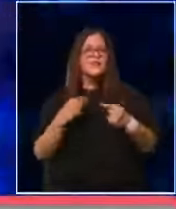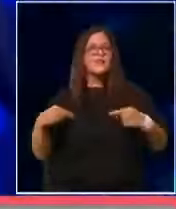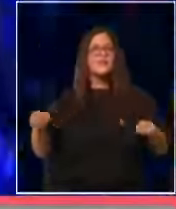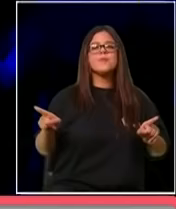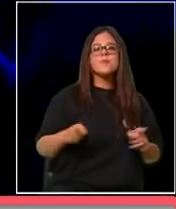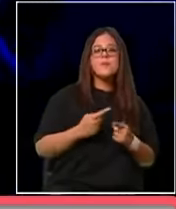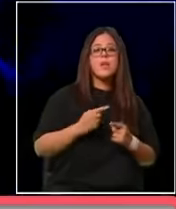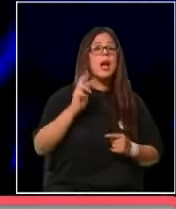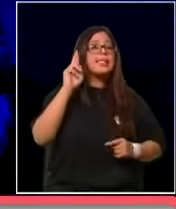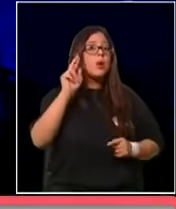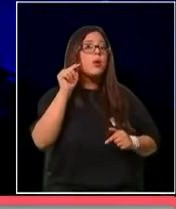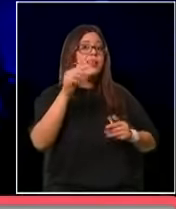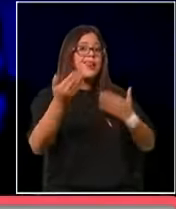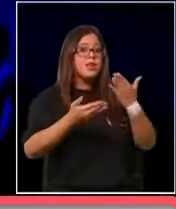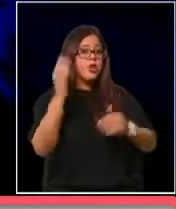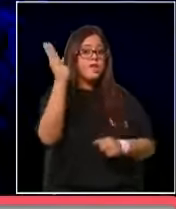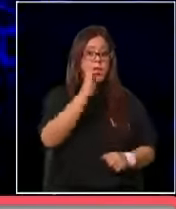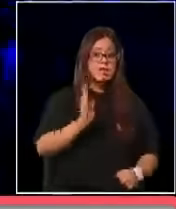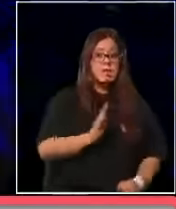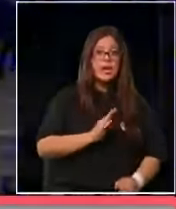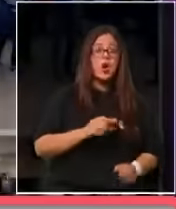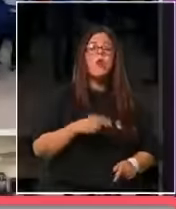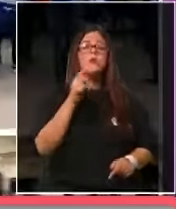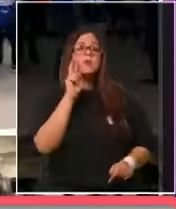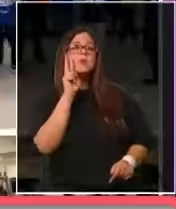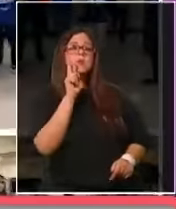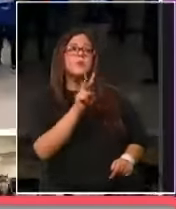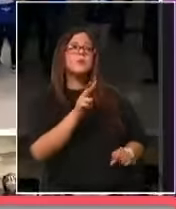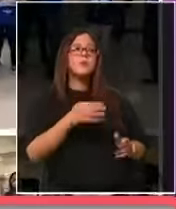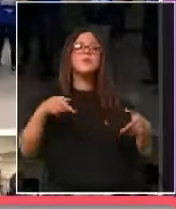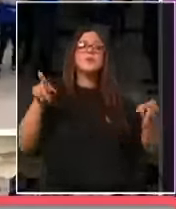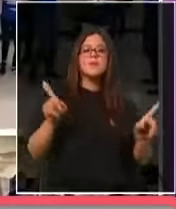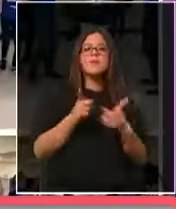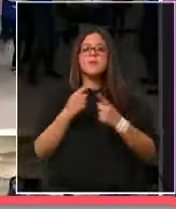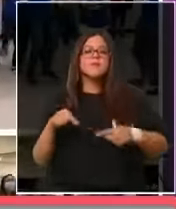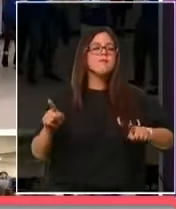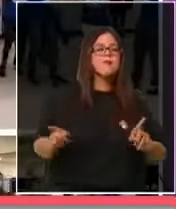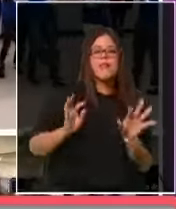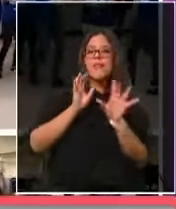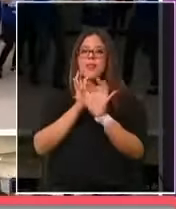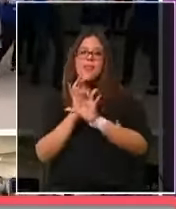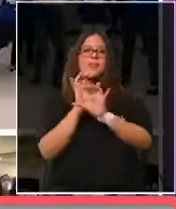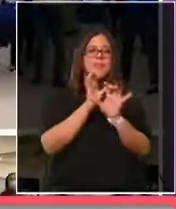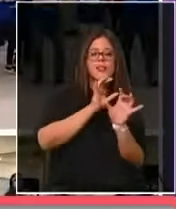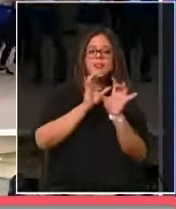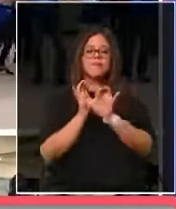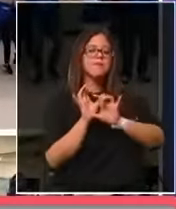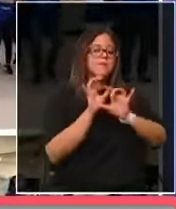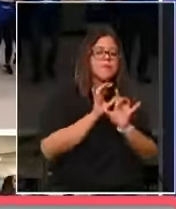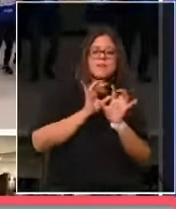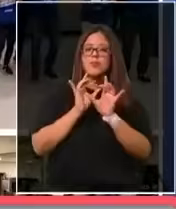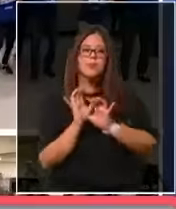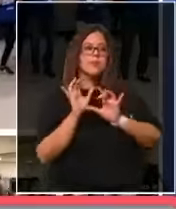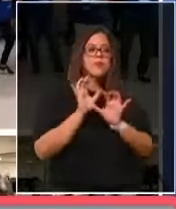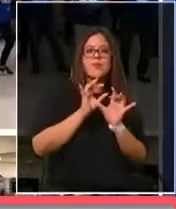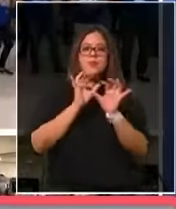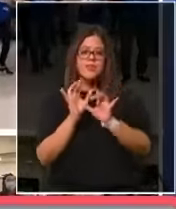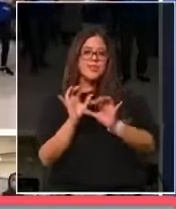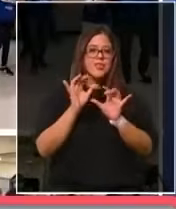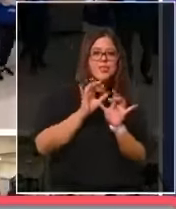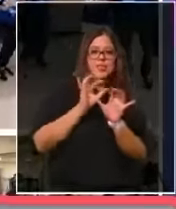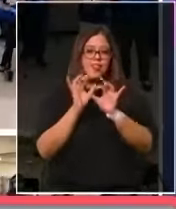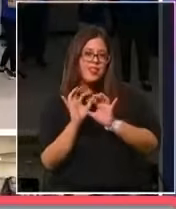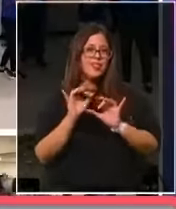fogo. Você é a rainha do reino de Bagdá.